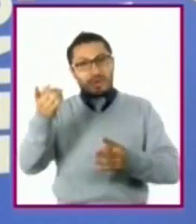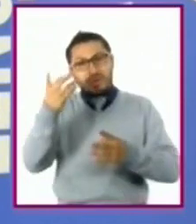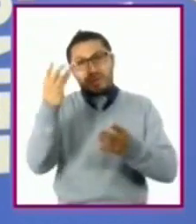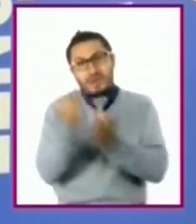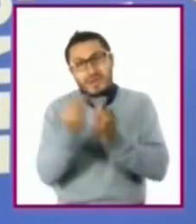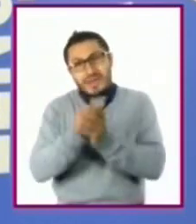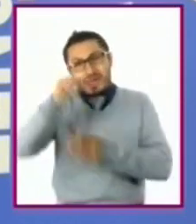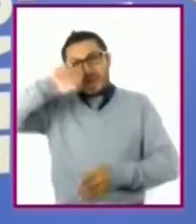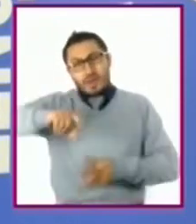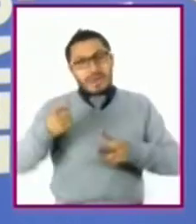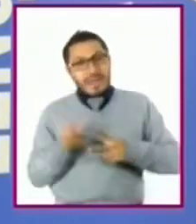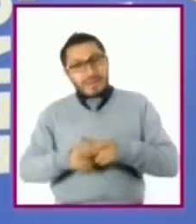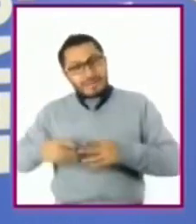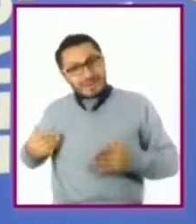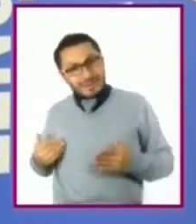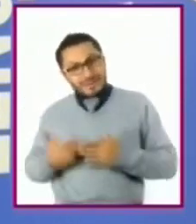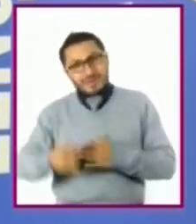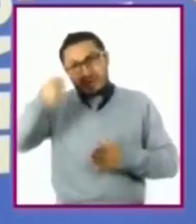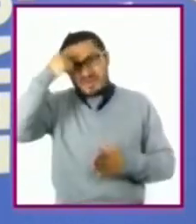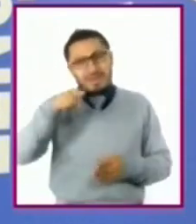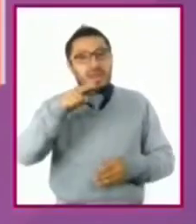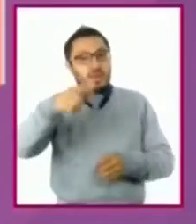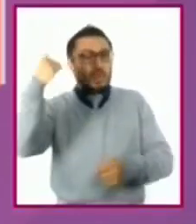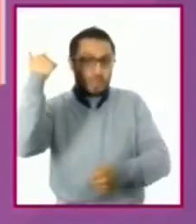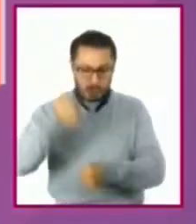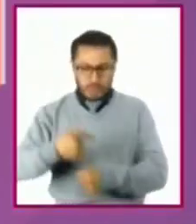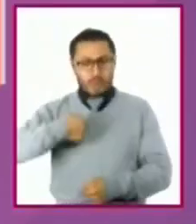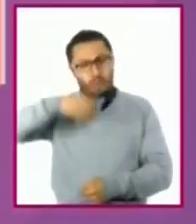que se den cuenta si lograron los objetivos de hoy.